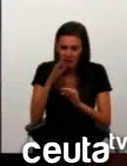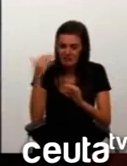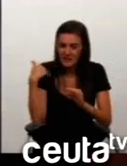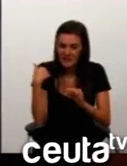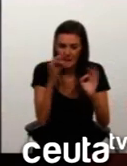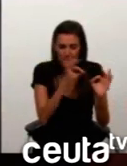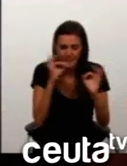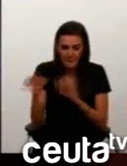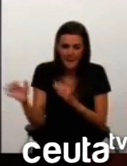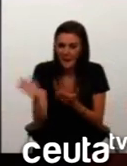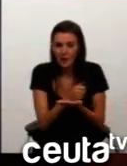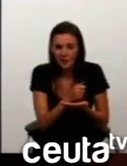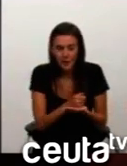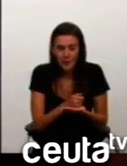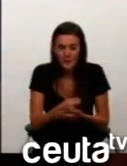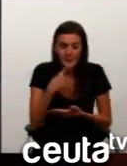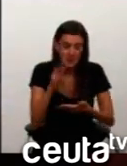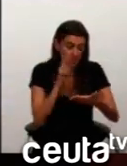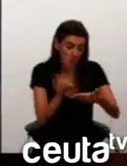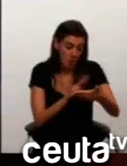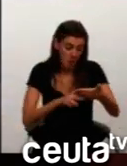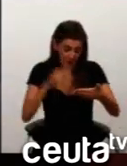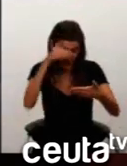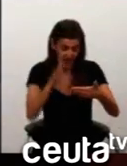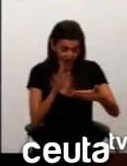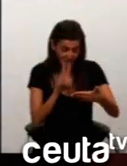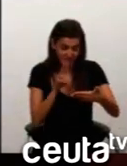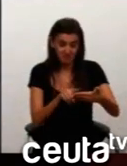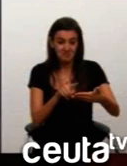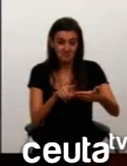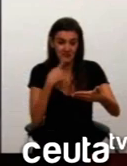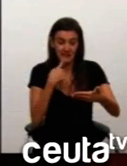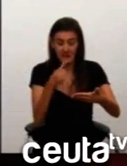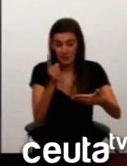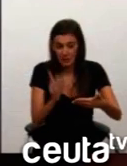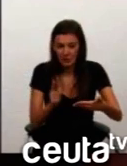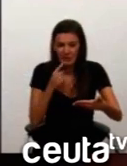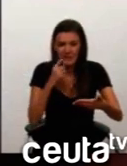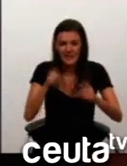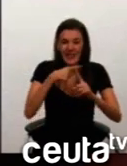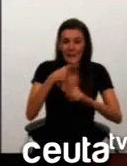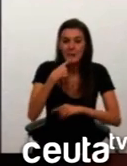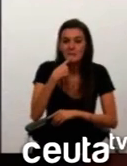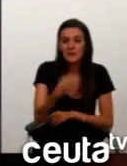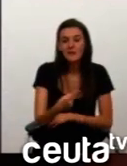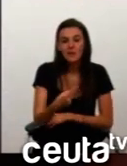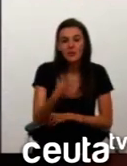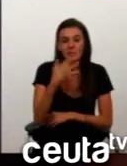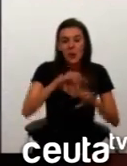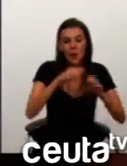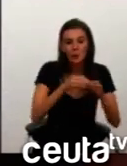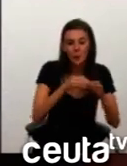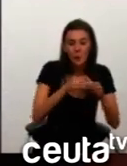pormenorizado, preparado. De hecho, me ha llamado también la atención, que no reprocho, que incluso a los miembros